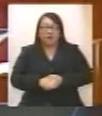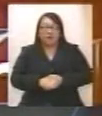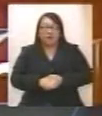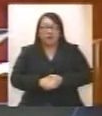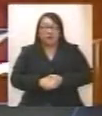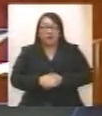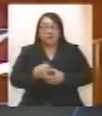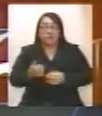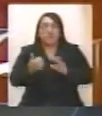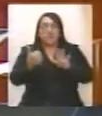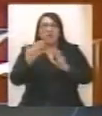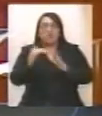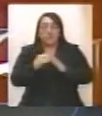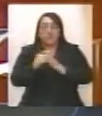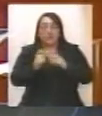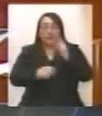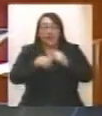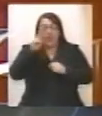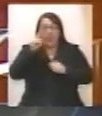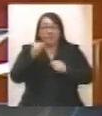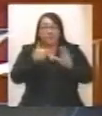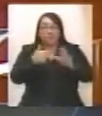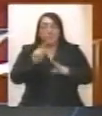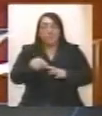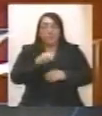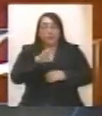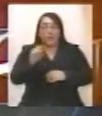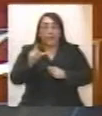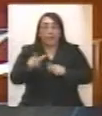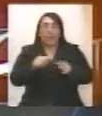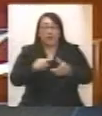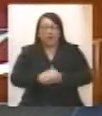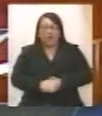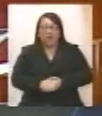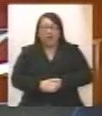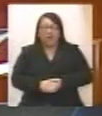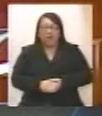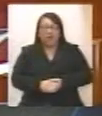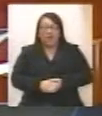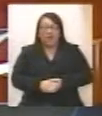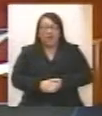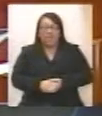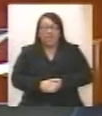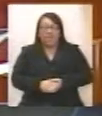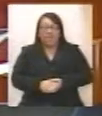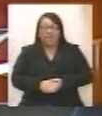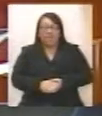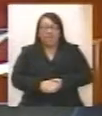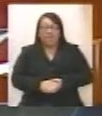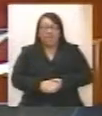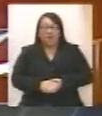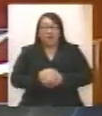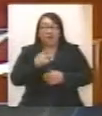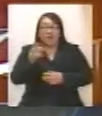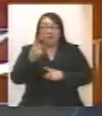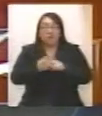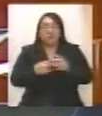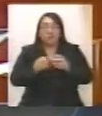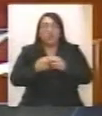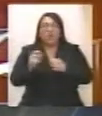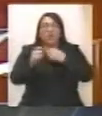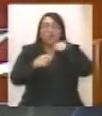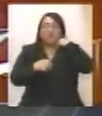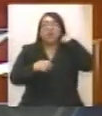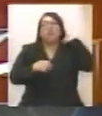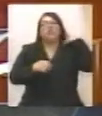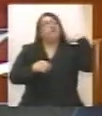a 6 millones de peruanos de 6.500 localidades. A esto se suma el